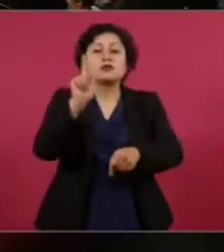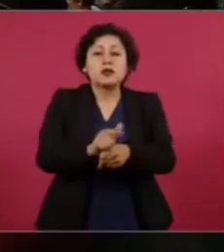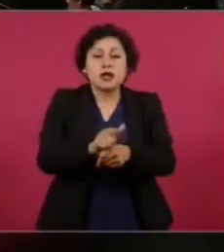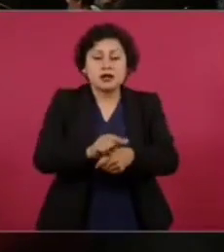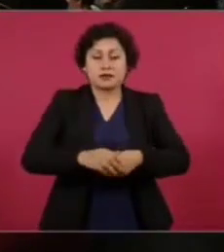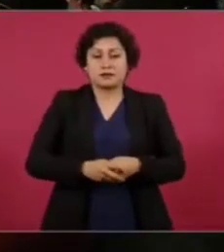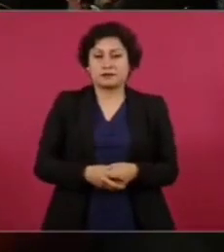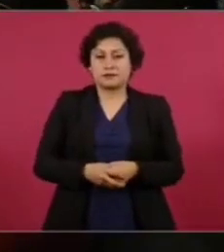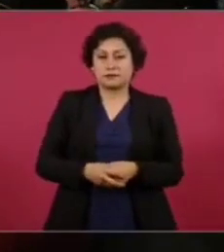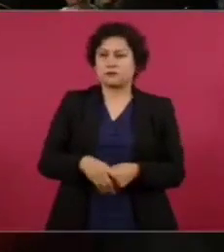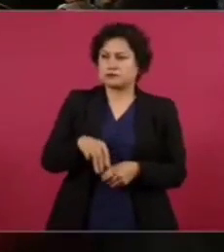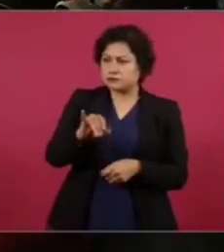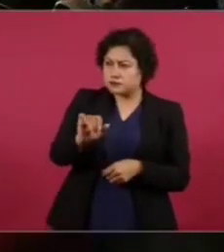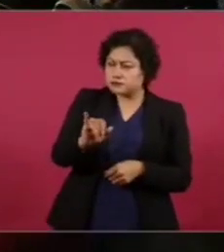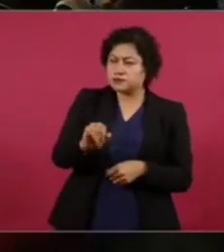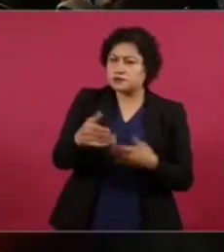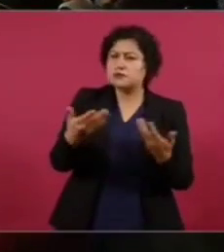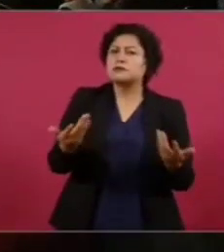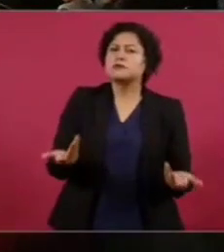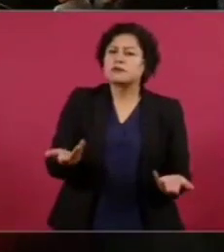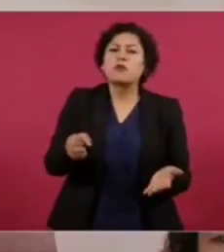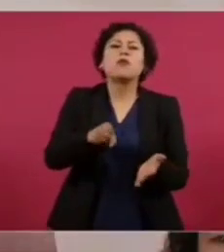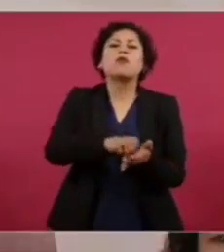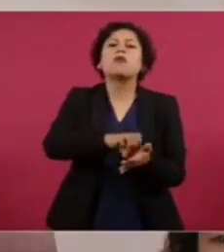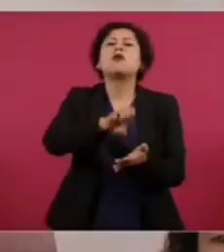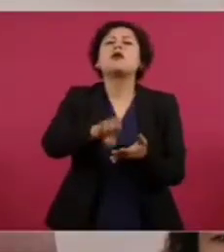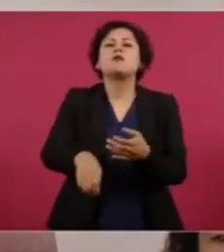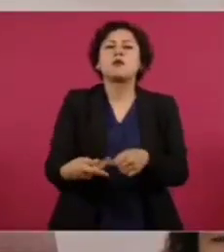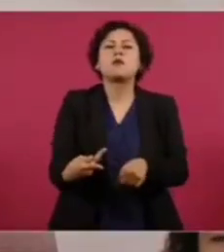pasa cuando esta periodista